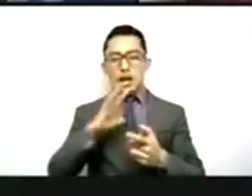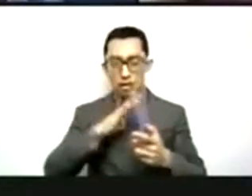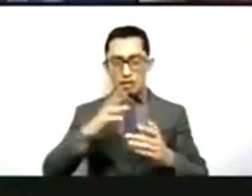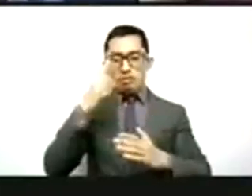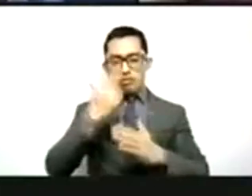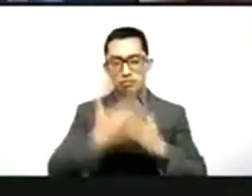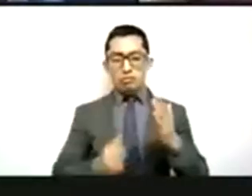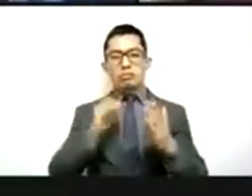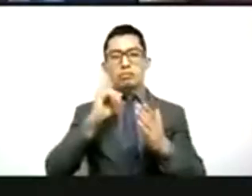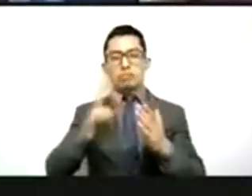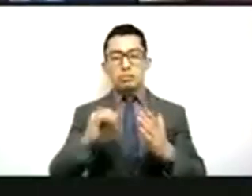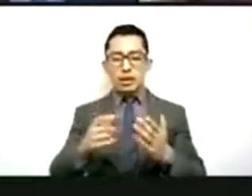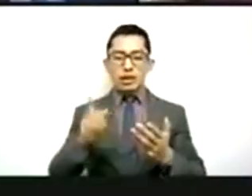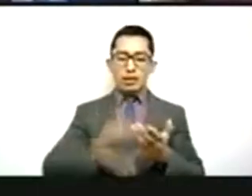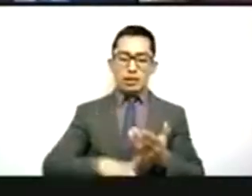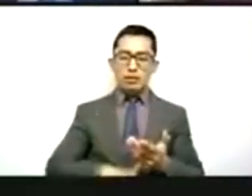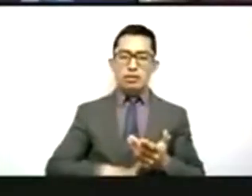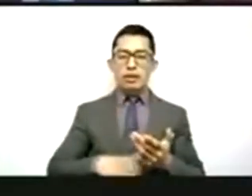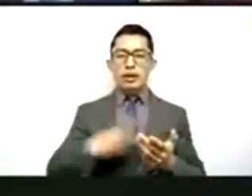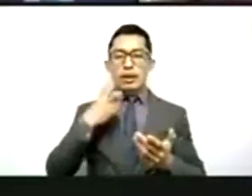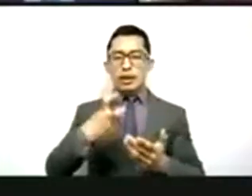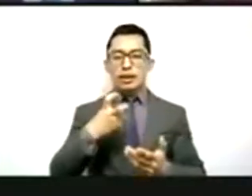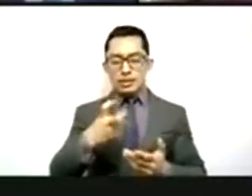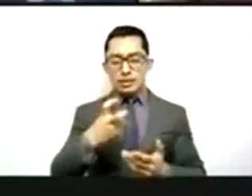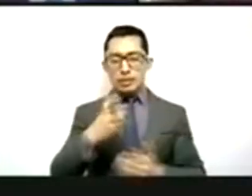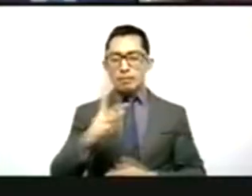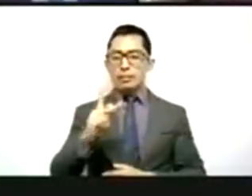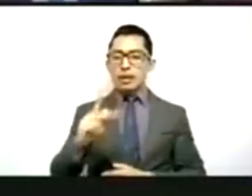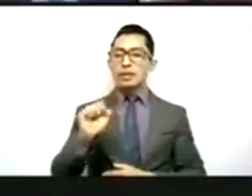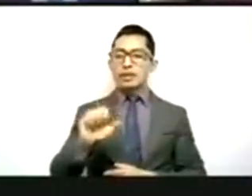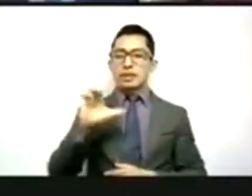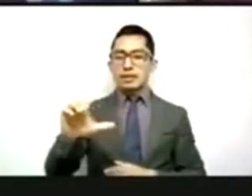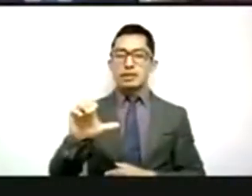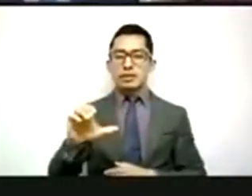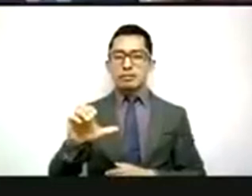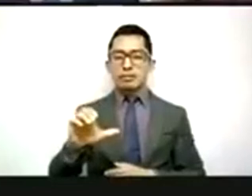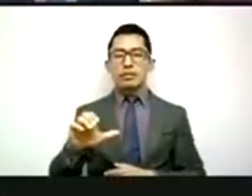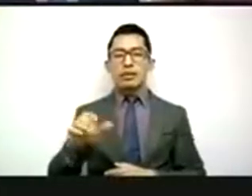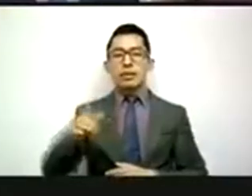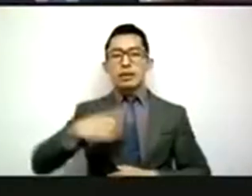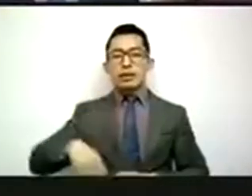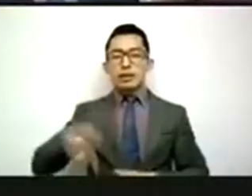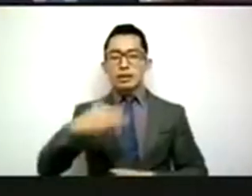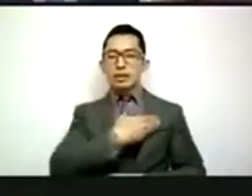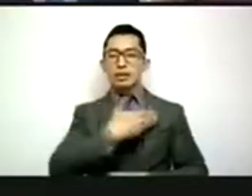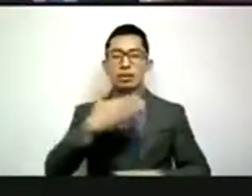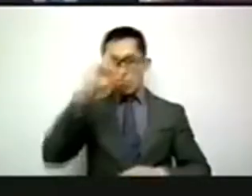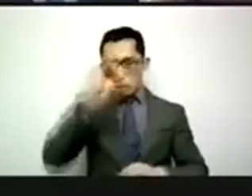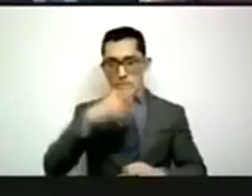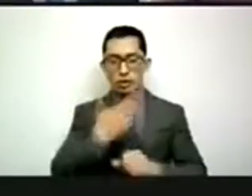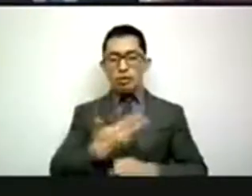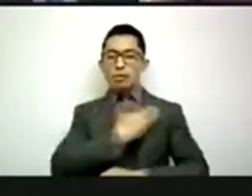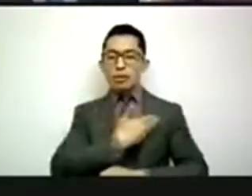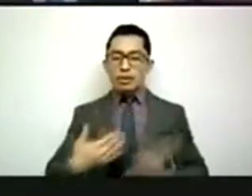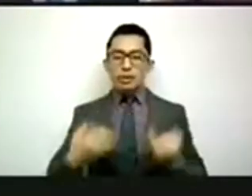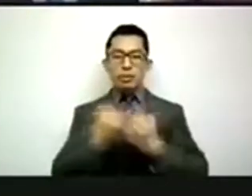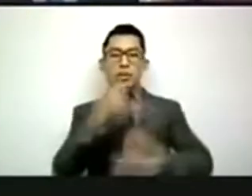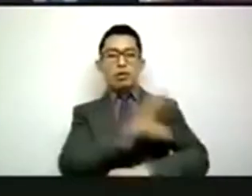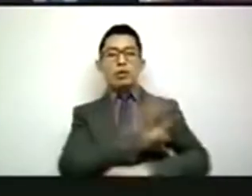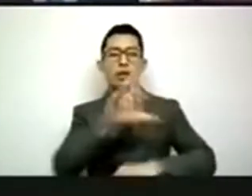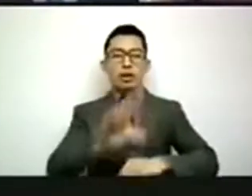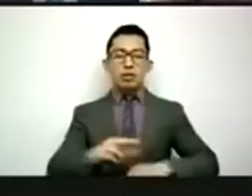objeto del presente procedimiento especial sancionador atribuida al consejero presidente y al coordinador de